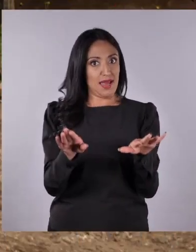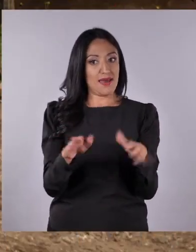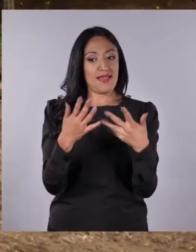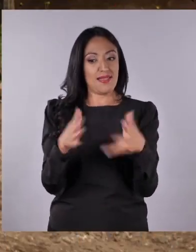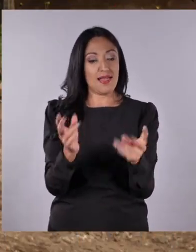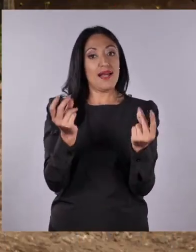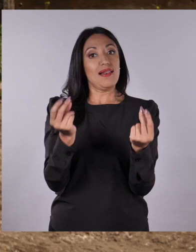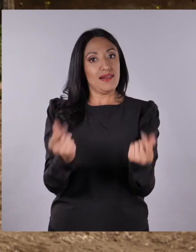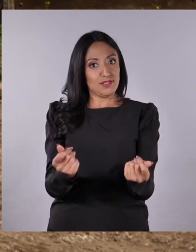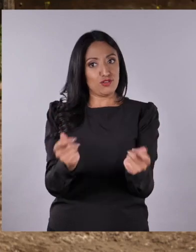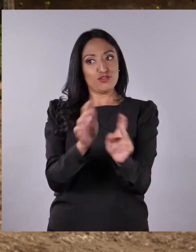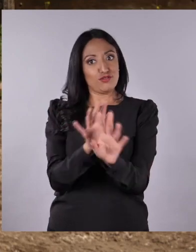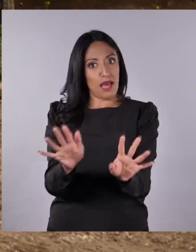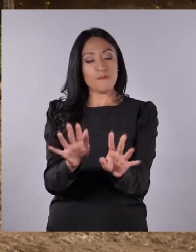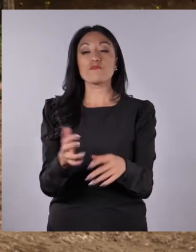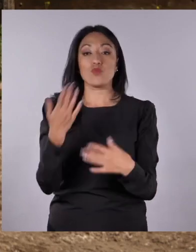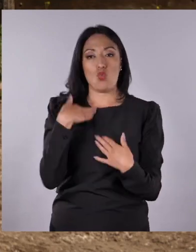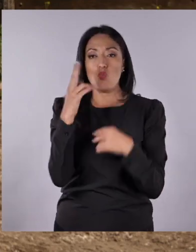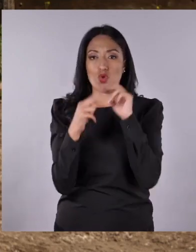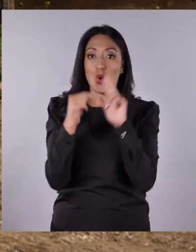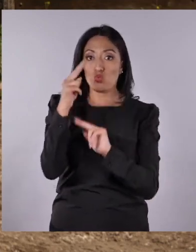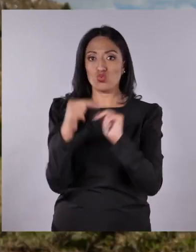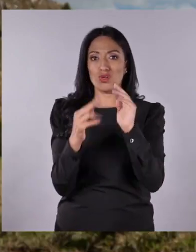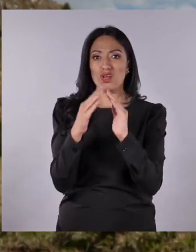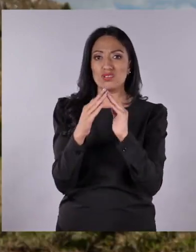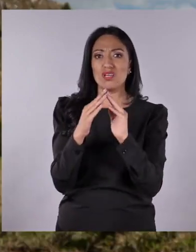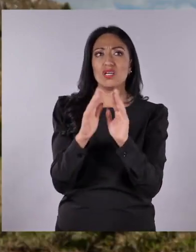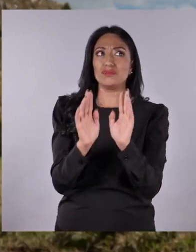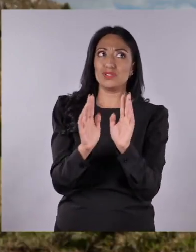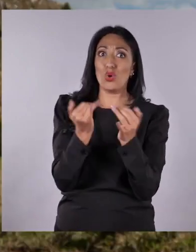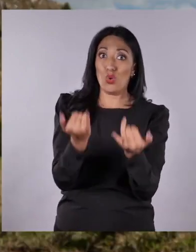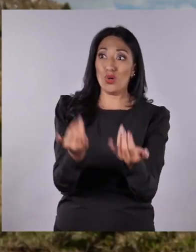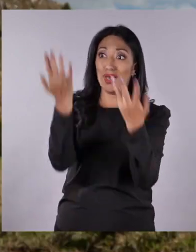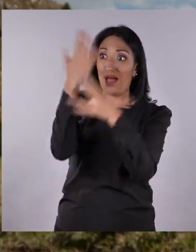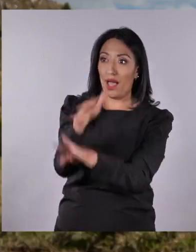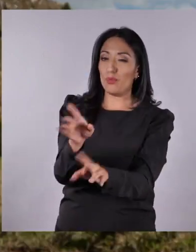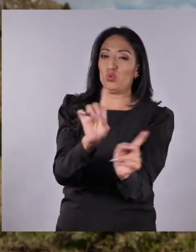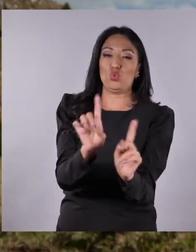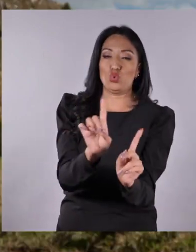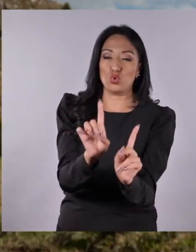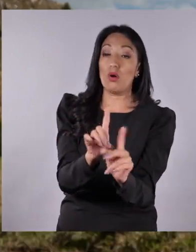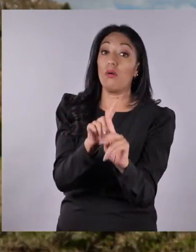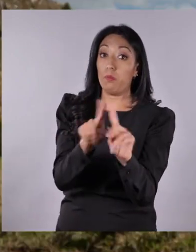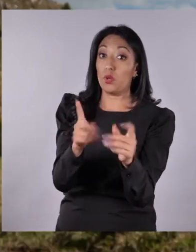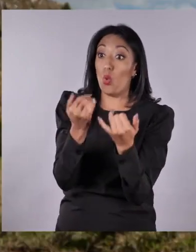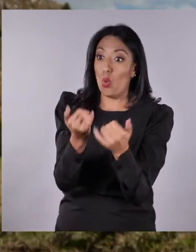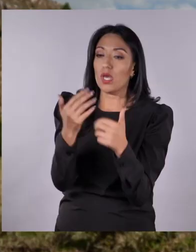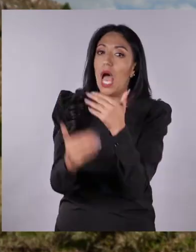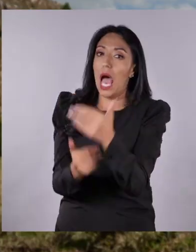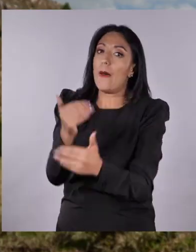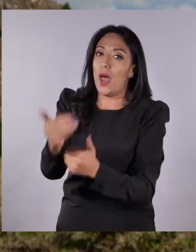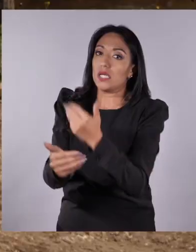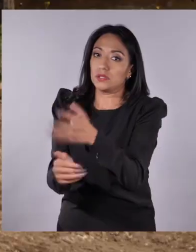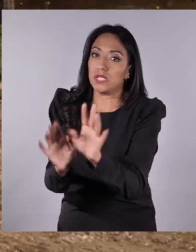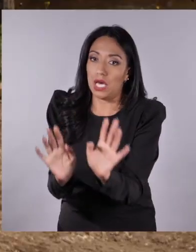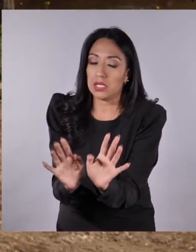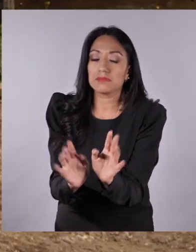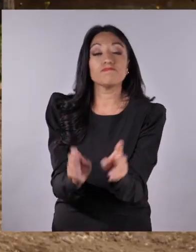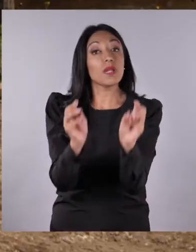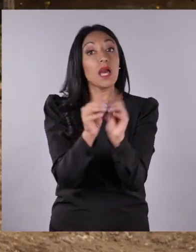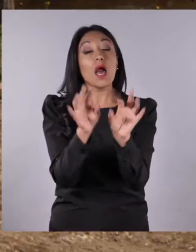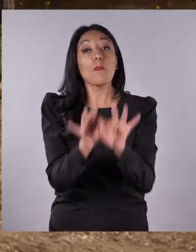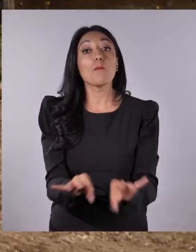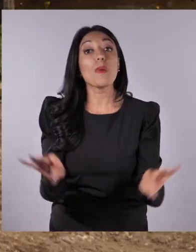Ya estamos listos y listas para construir la casa. No vamos a terminar hoy, claro, pero haremos grandes avances. Lo